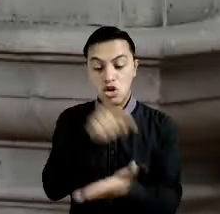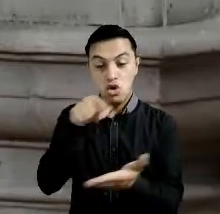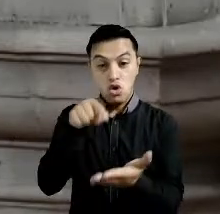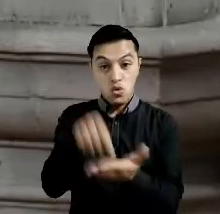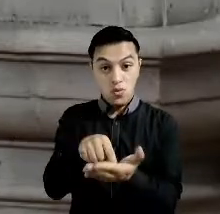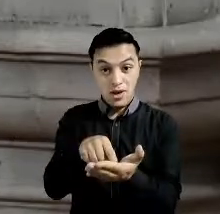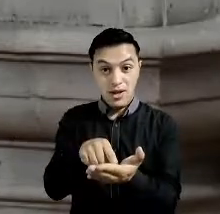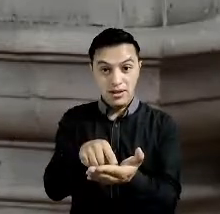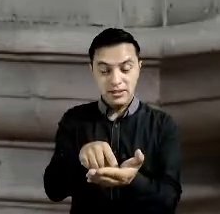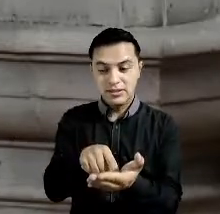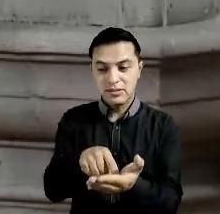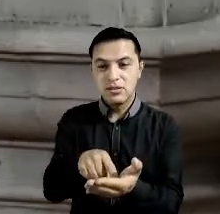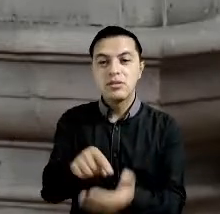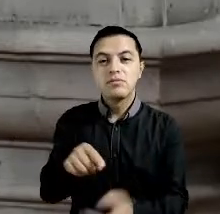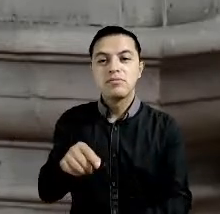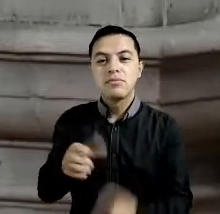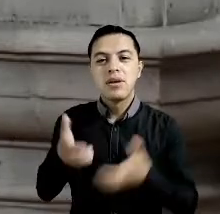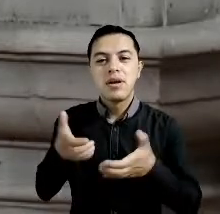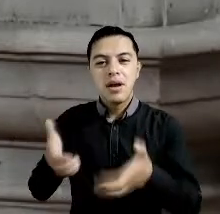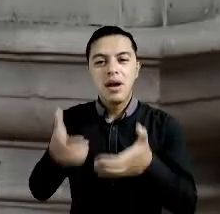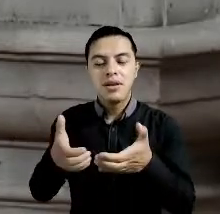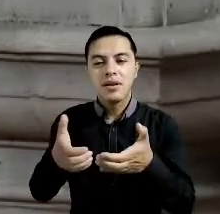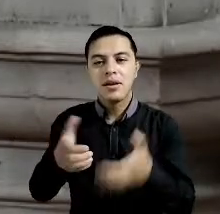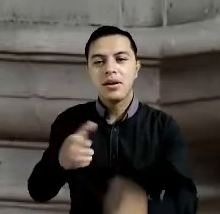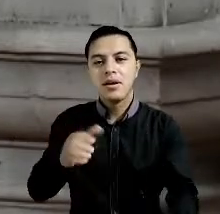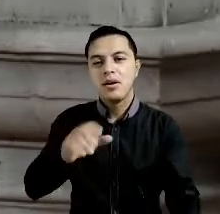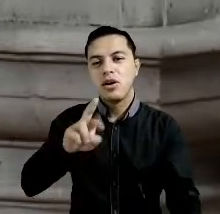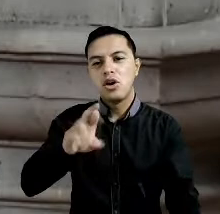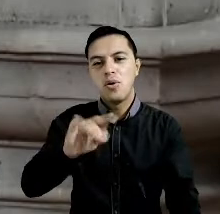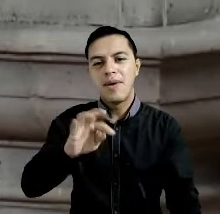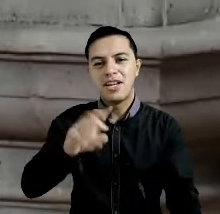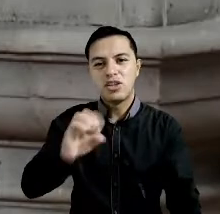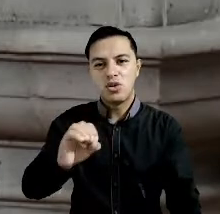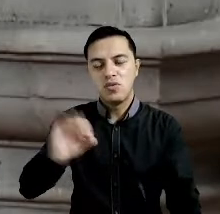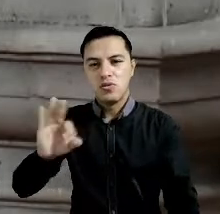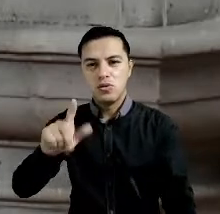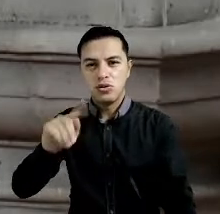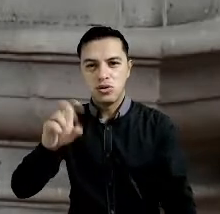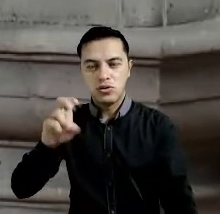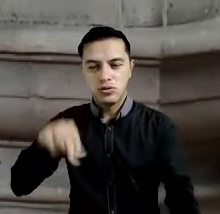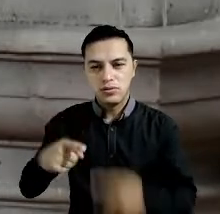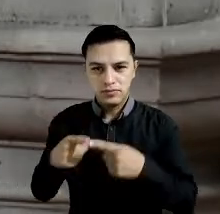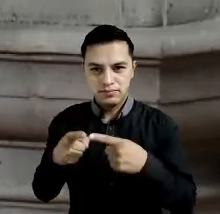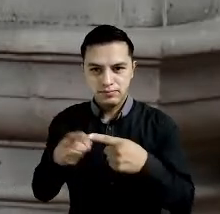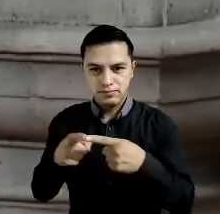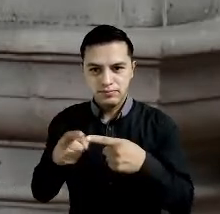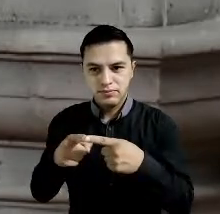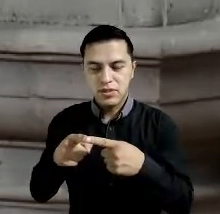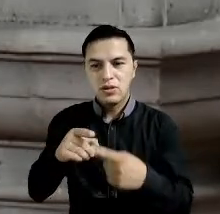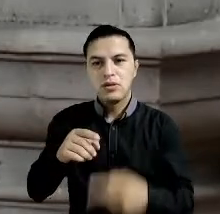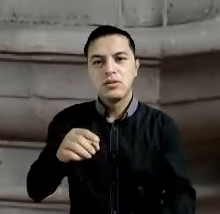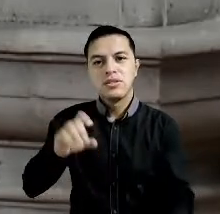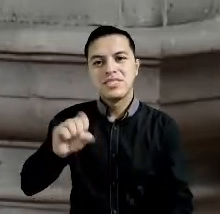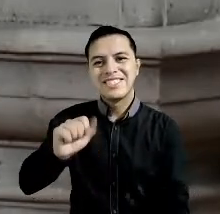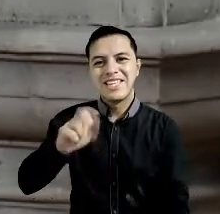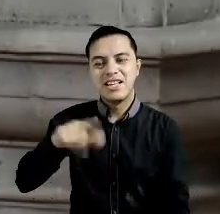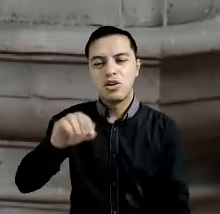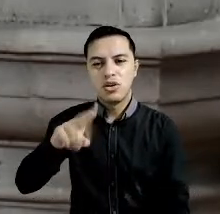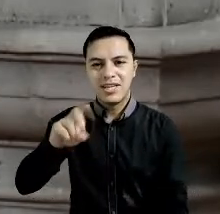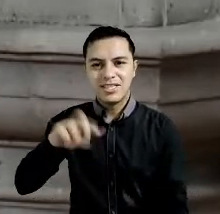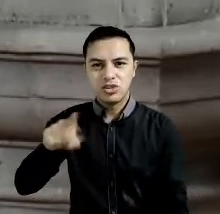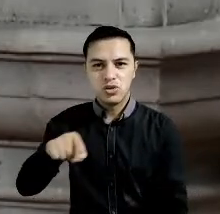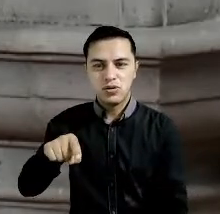en prolongación Avenida Roberto Fultón, esquina con Avenida Mario Colín, Colonia Industrial San Lorenzo, Tlalnepantla de Baz, Estado de